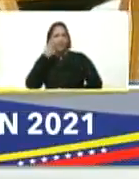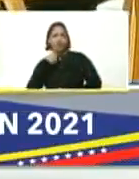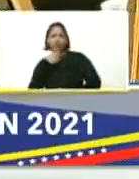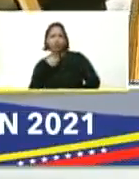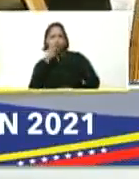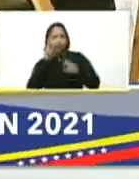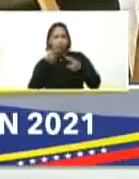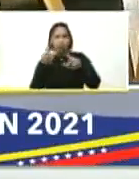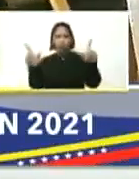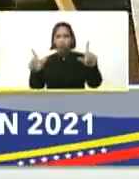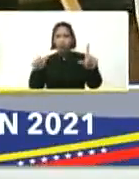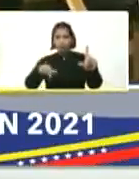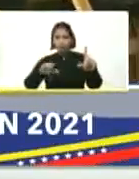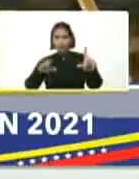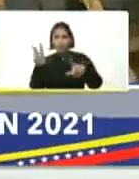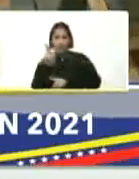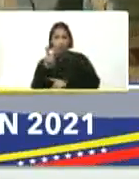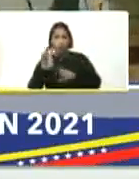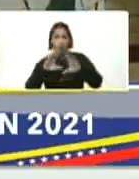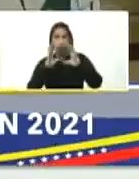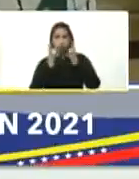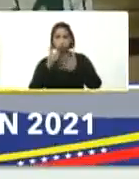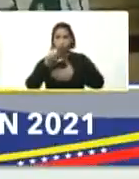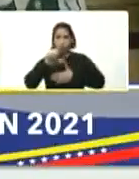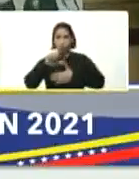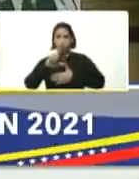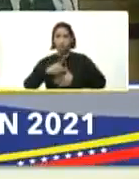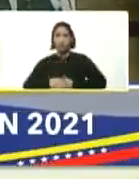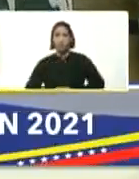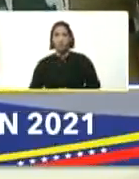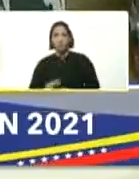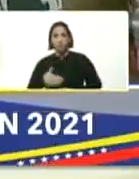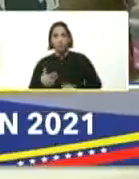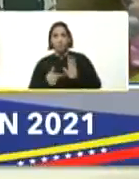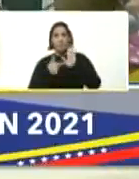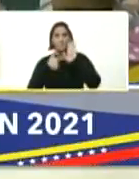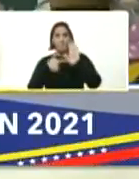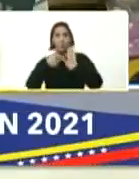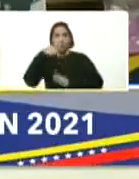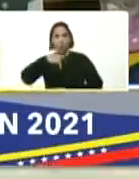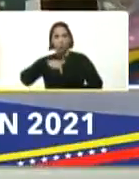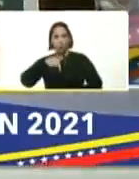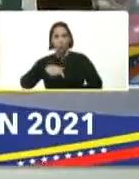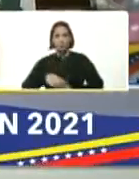aquí en Venezuela y en América Latina, puedo presentar hoy y